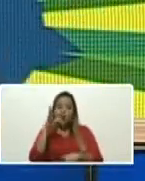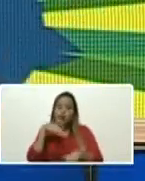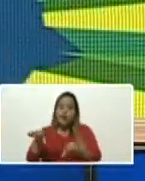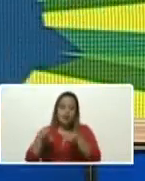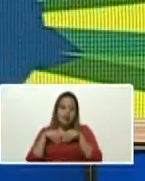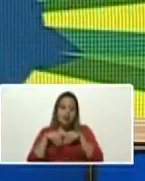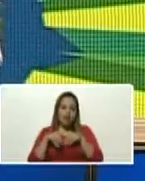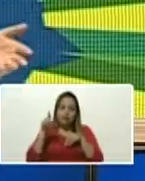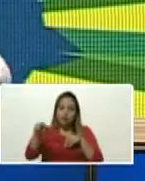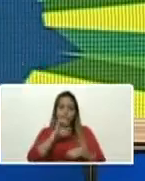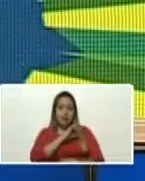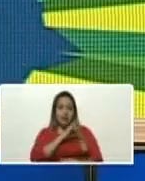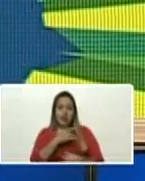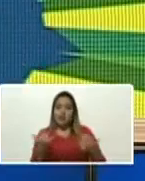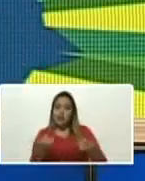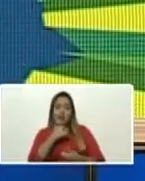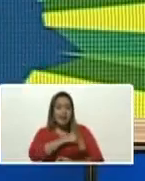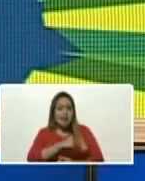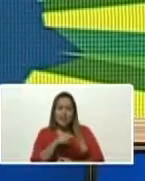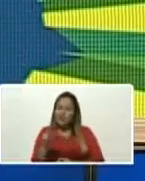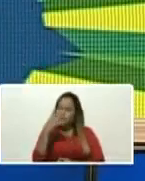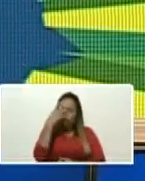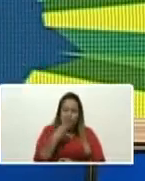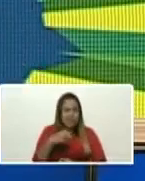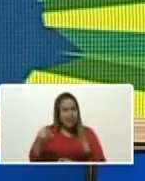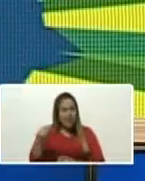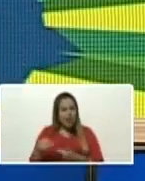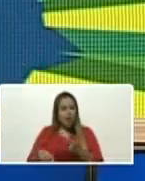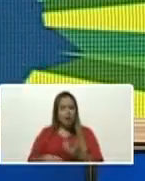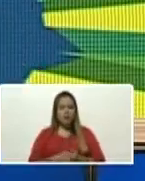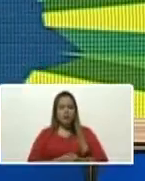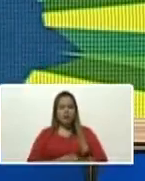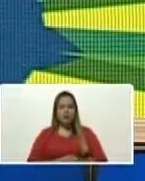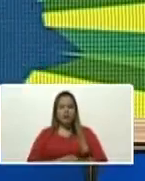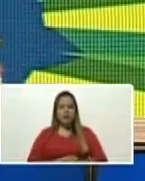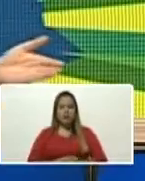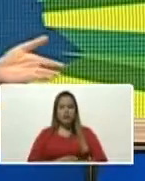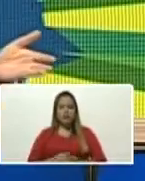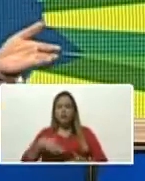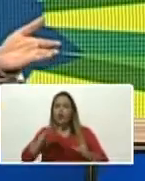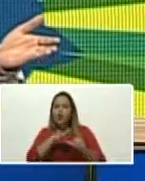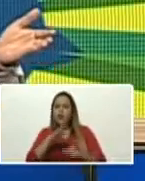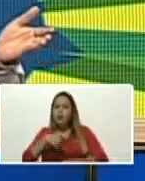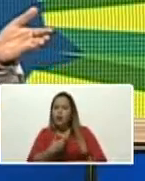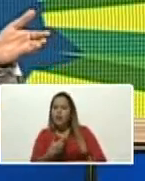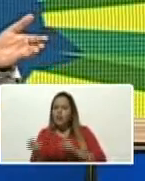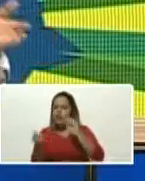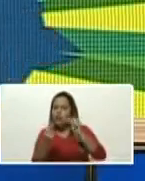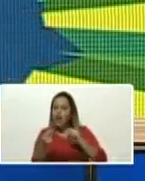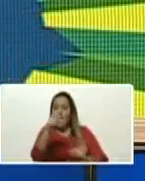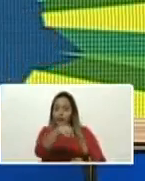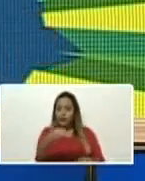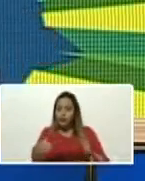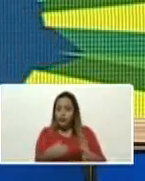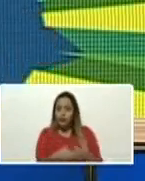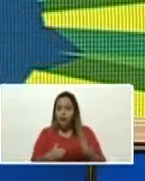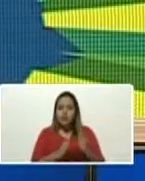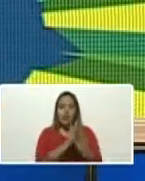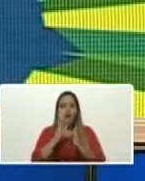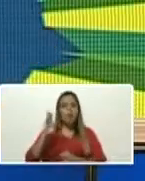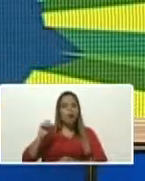Chile. Ya, lamentable, es lamentable esas cosas. ¿Y dónde se puede discutir eso? En el Foro de Sao Paulo. Es el escenario